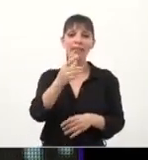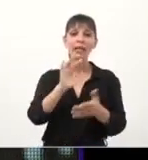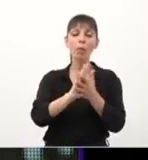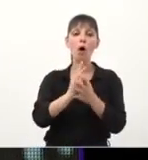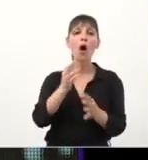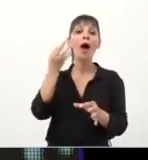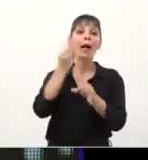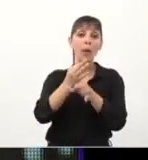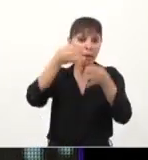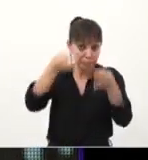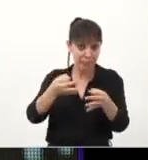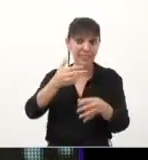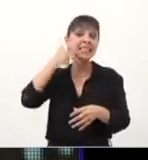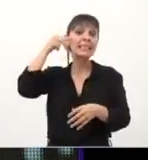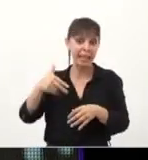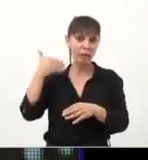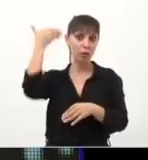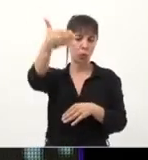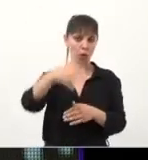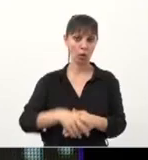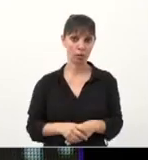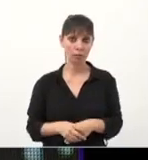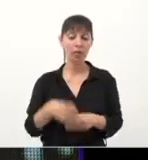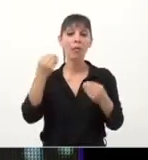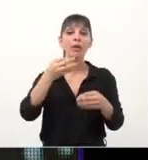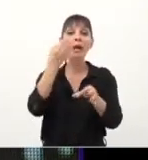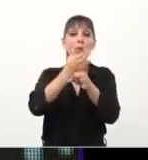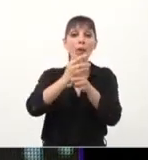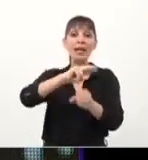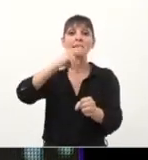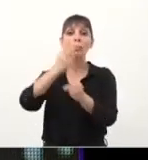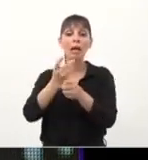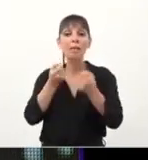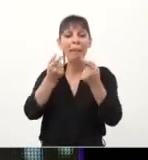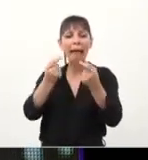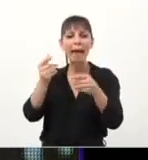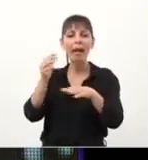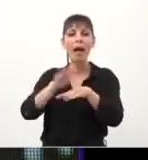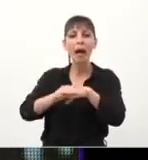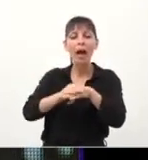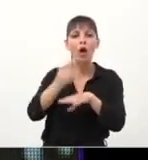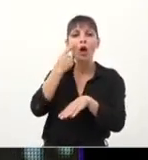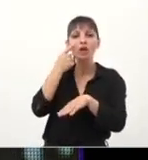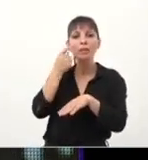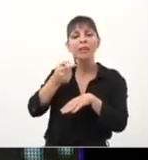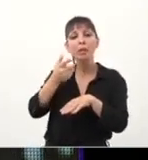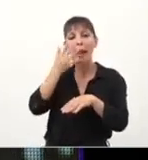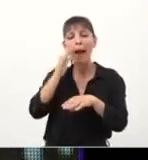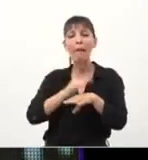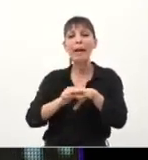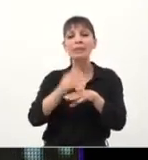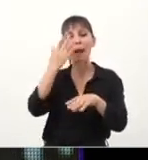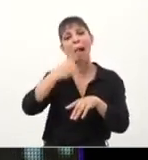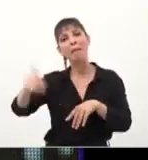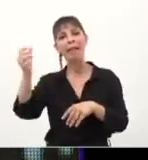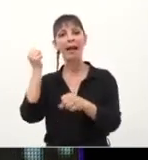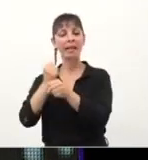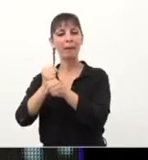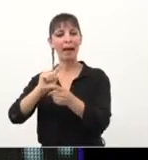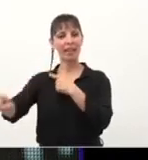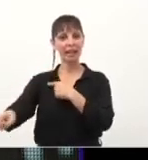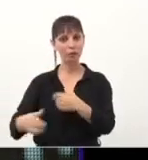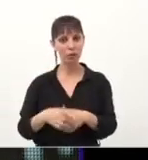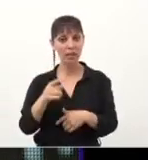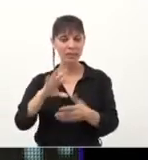sin futuro. Porque es una secundaria para dar conocimientos elementales y mandar los pibes a laburar. Es la otra cara de la moneda